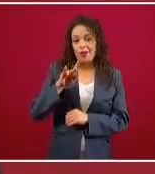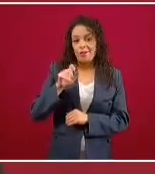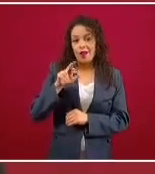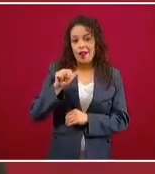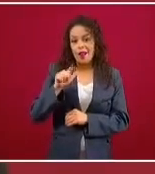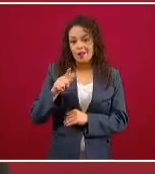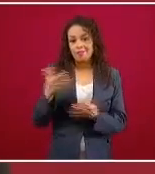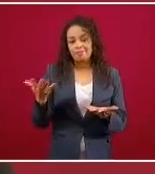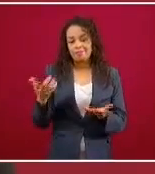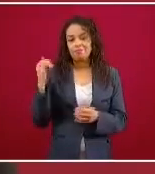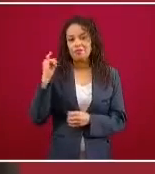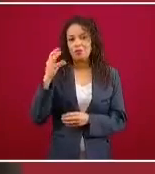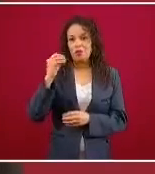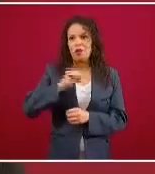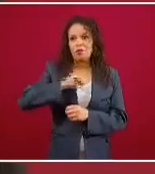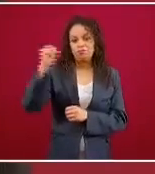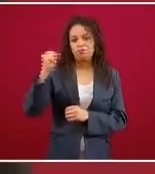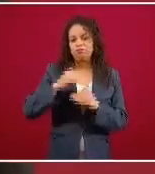gobiernos anteriores.